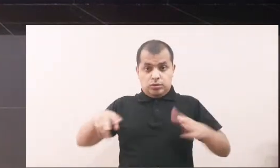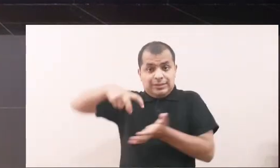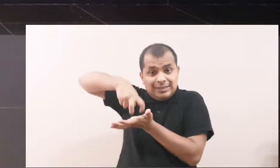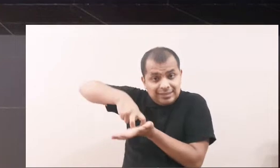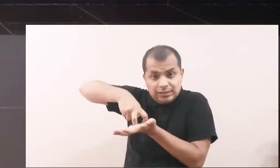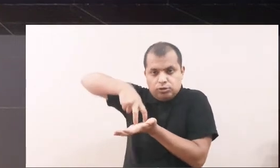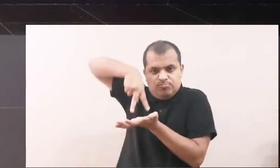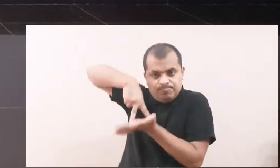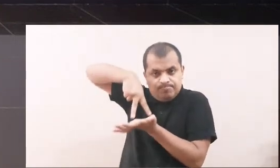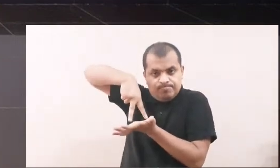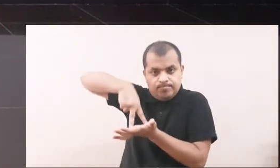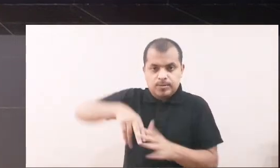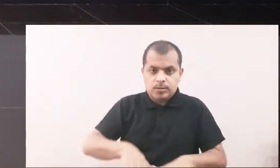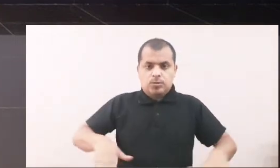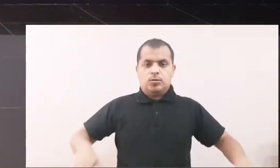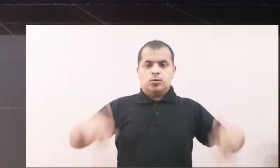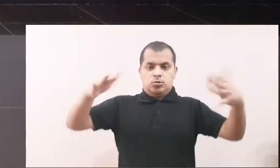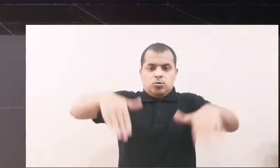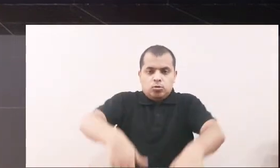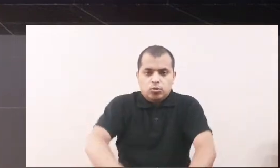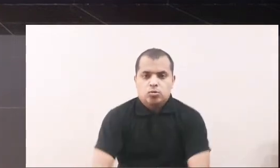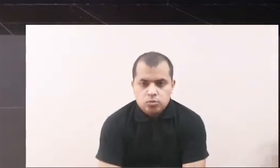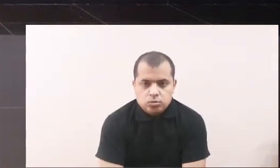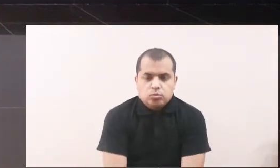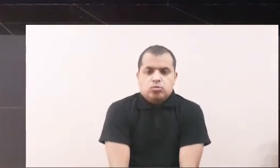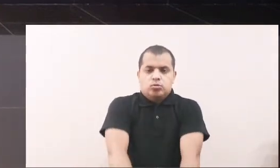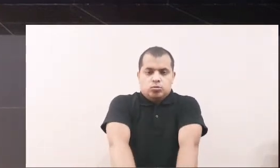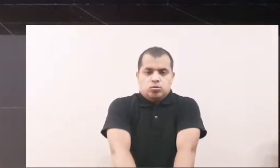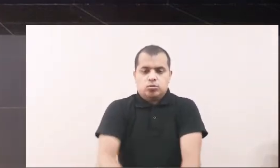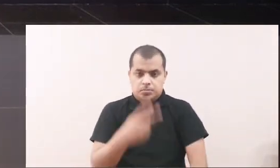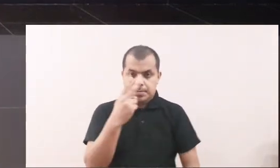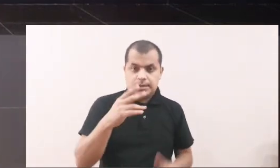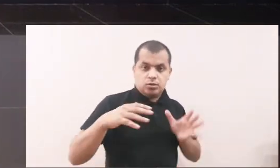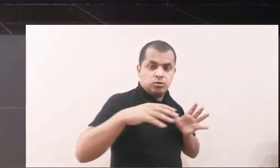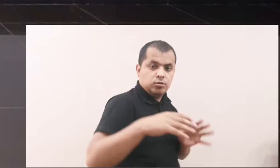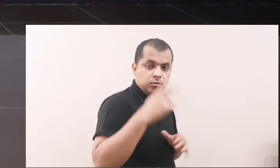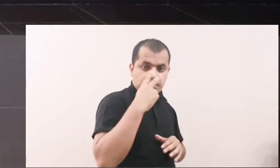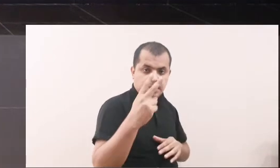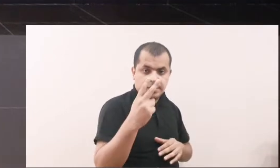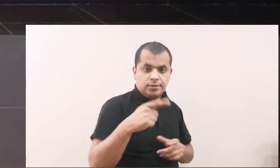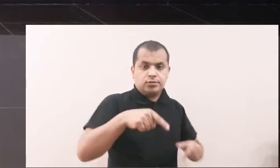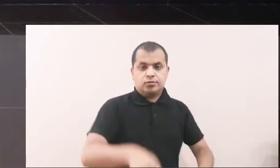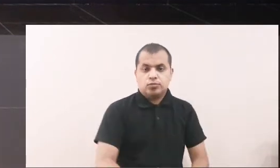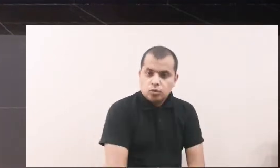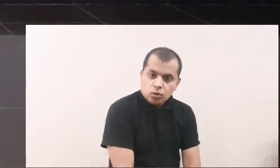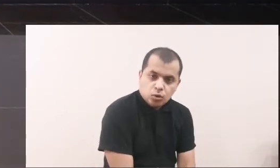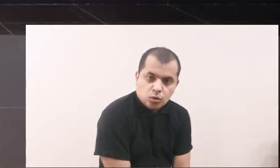las rodillas y cuelgo los brazos y el tronco, ¿ok? Me pongo de costado para que puedan ver ahí cómo los brazos